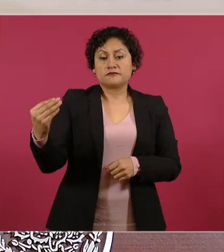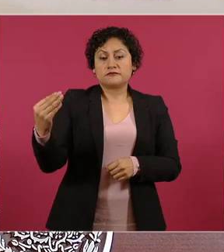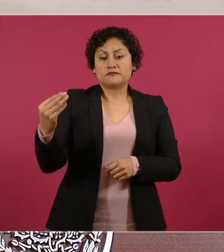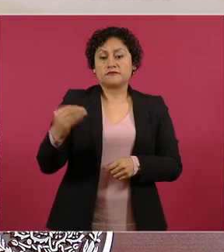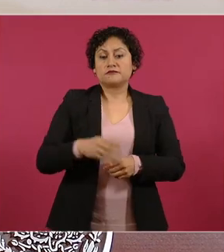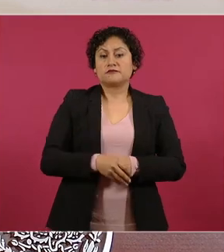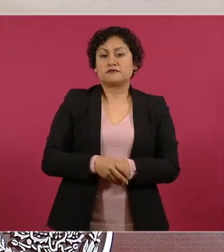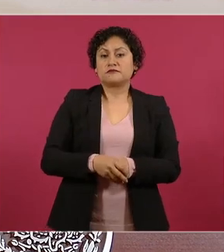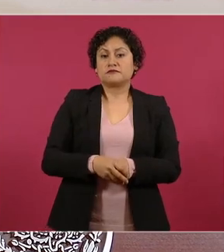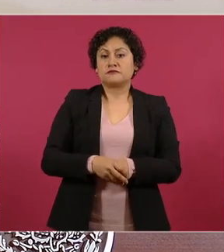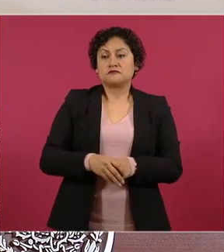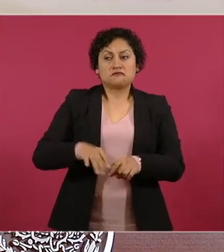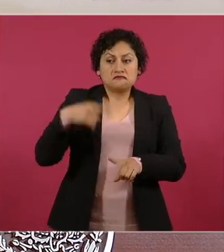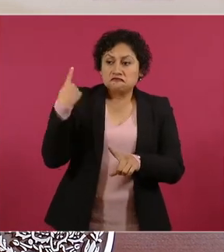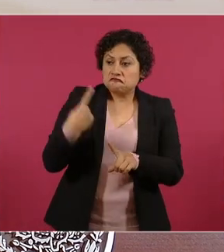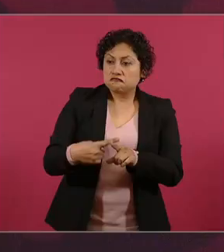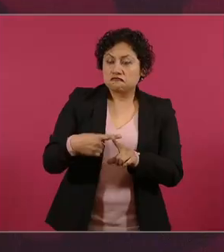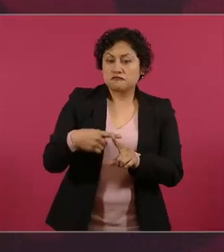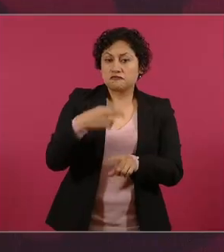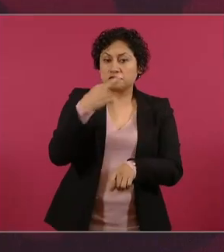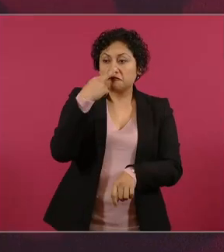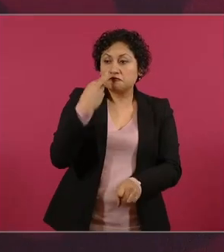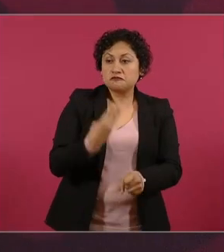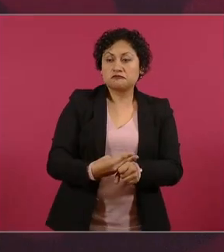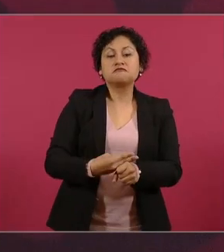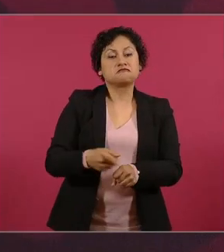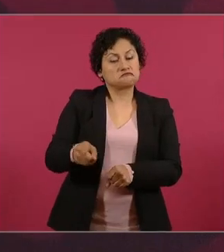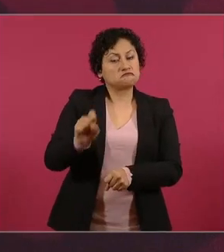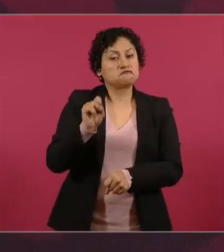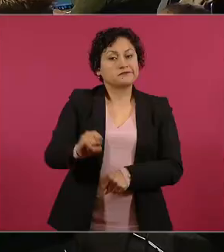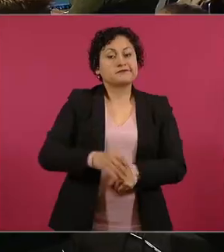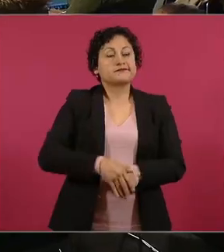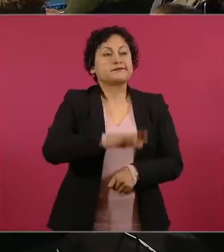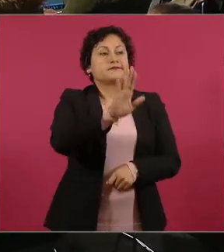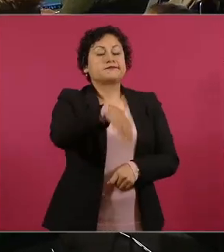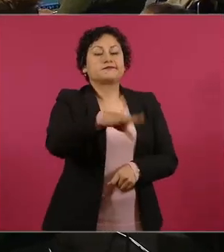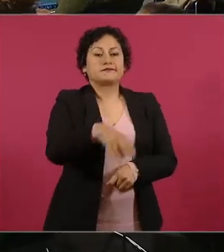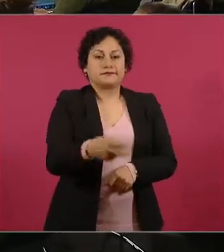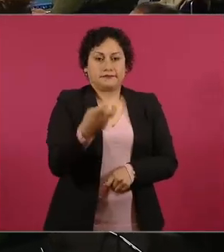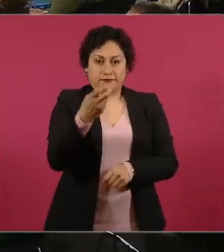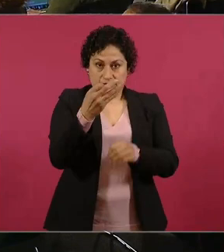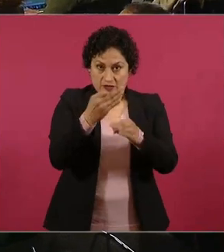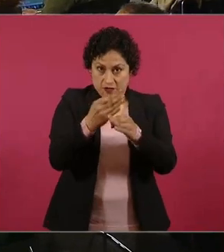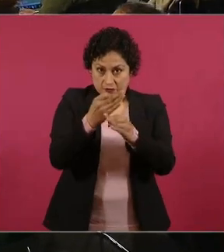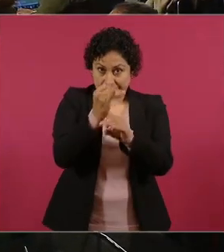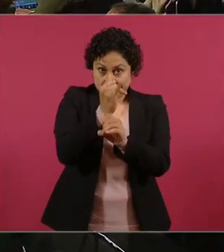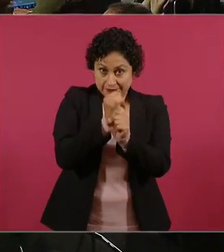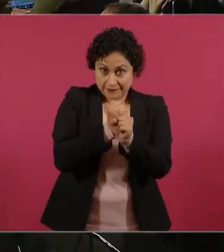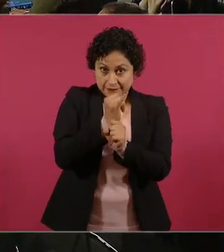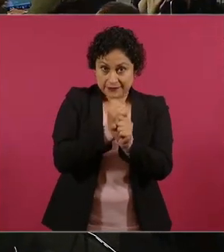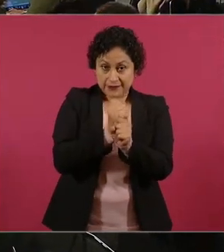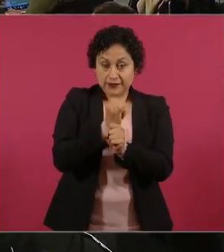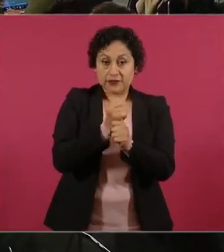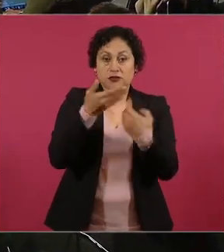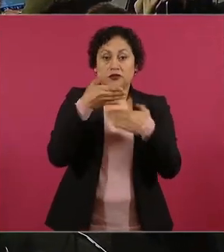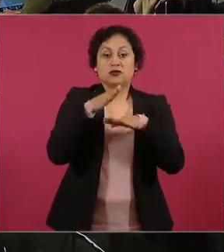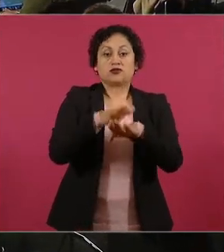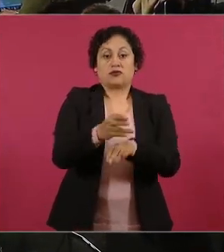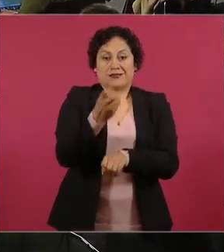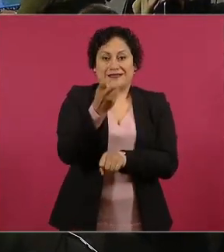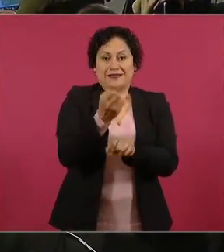Contra quien resulte responsable. Presidente, en esta investigación que van a realizar sobre esta exposición